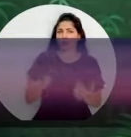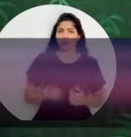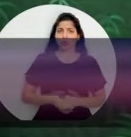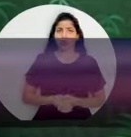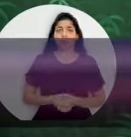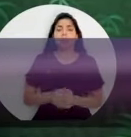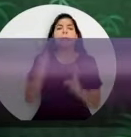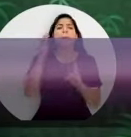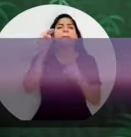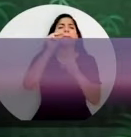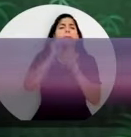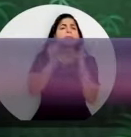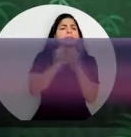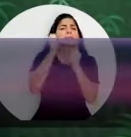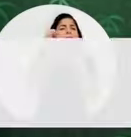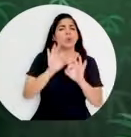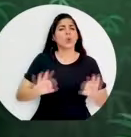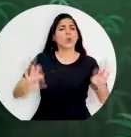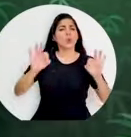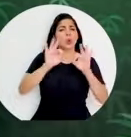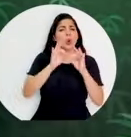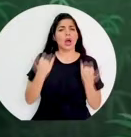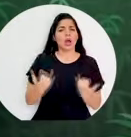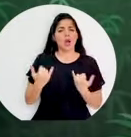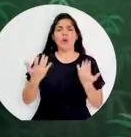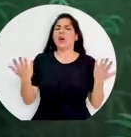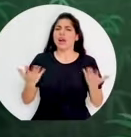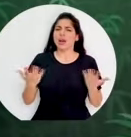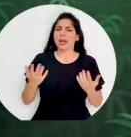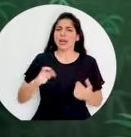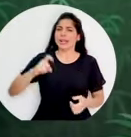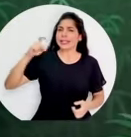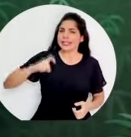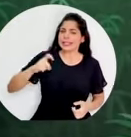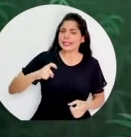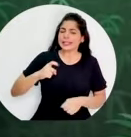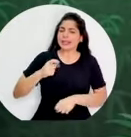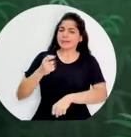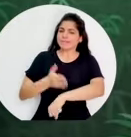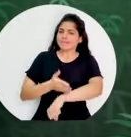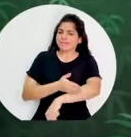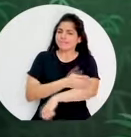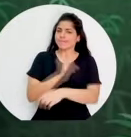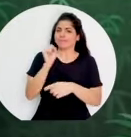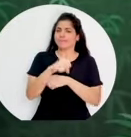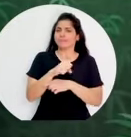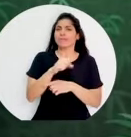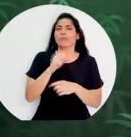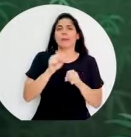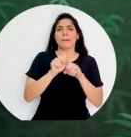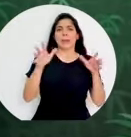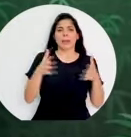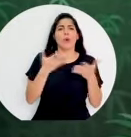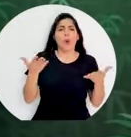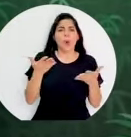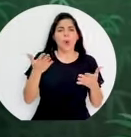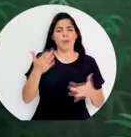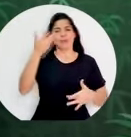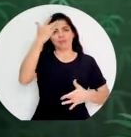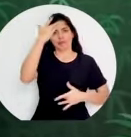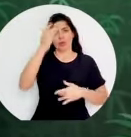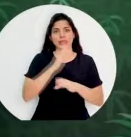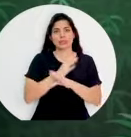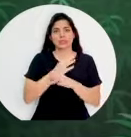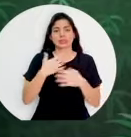las circunstancias. El mensaje más importante en estos momentos es la necesidad de superar esta pandemia cuidando nuestra salud